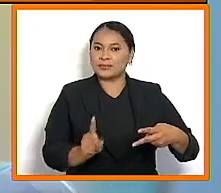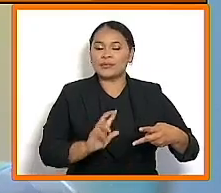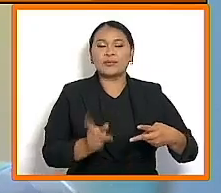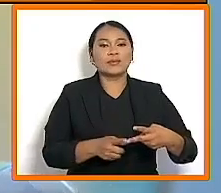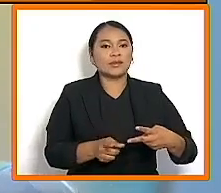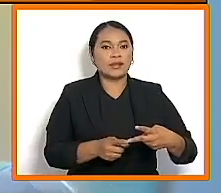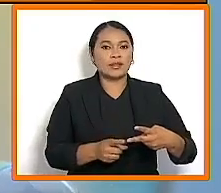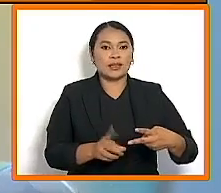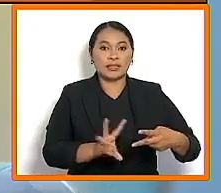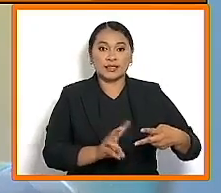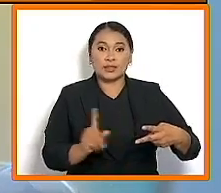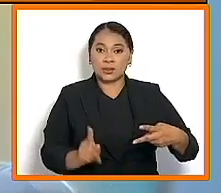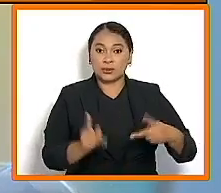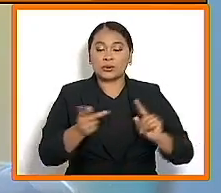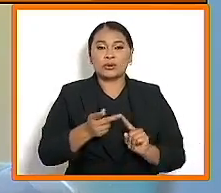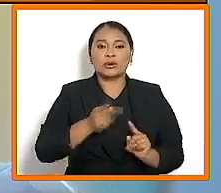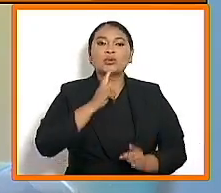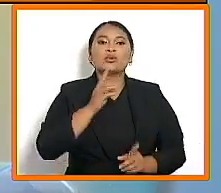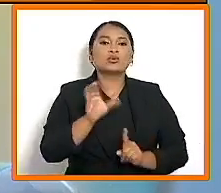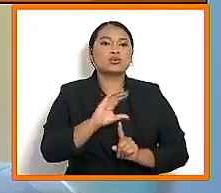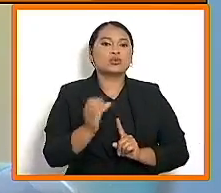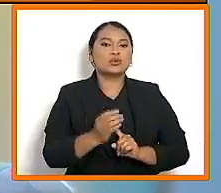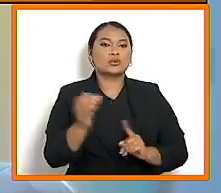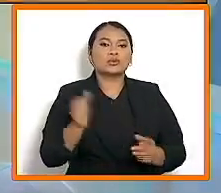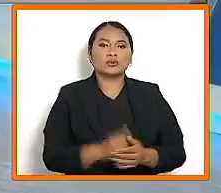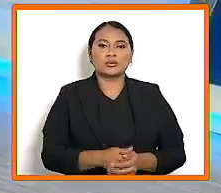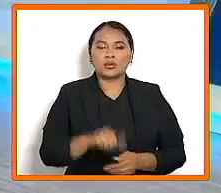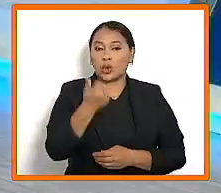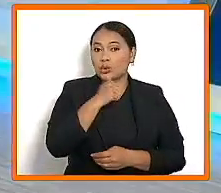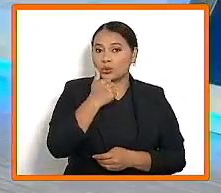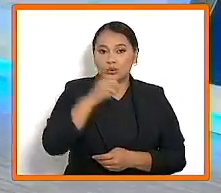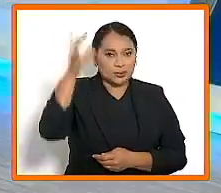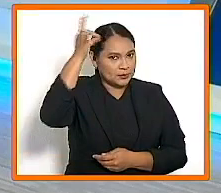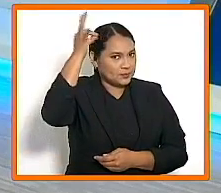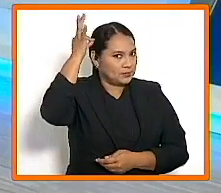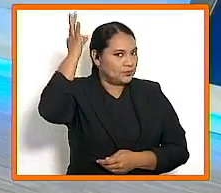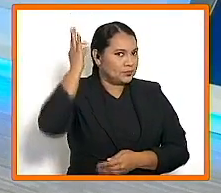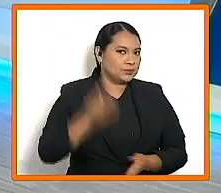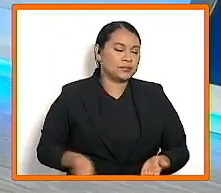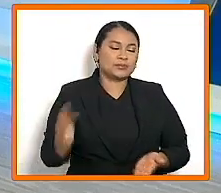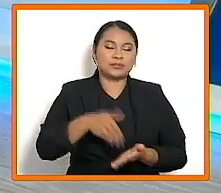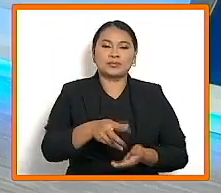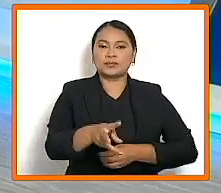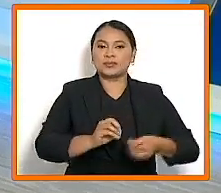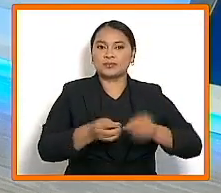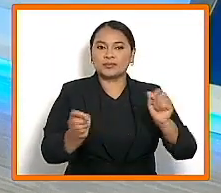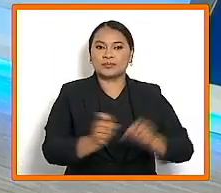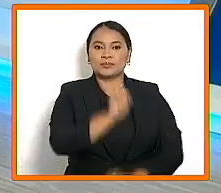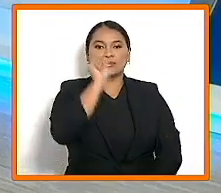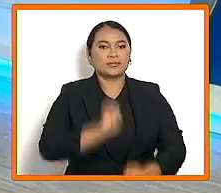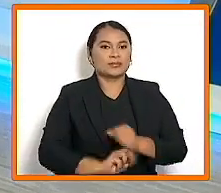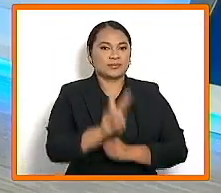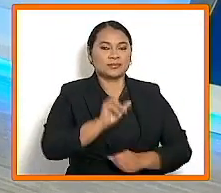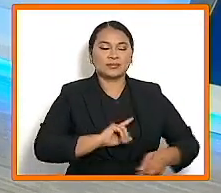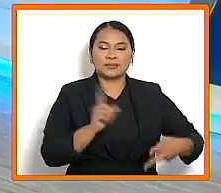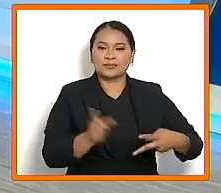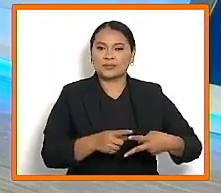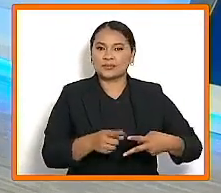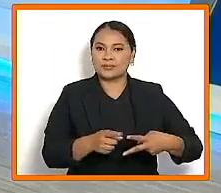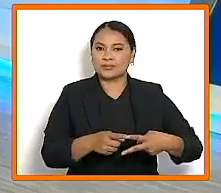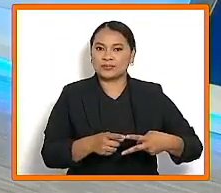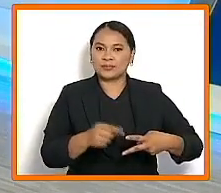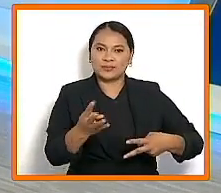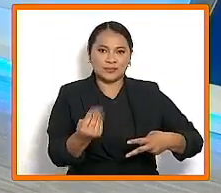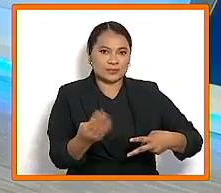número favorecido 61 con su catrachada horchata. Los números ganadores para premiados en esta hermosa tarde de lunes son posición